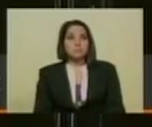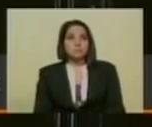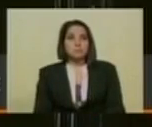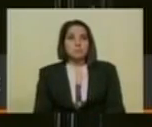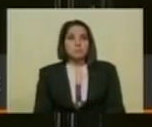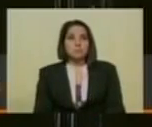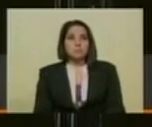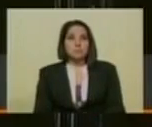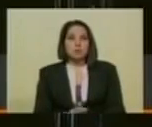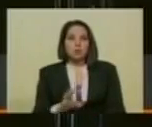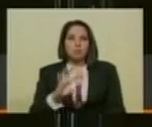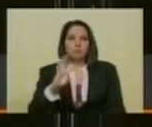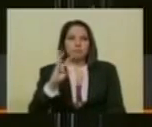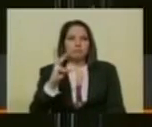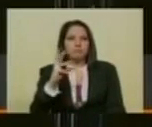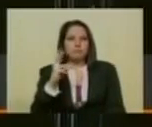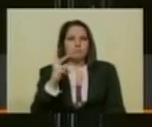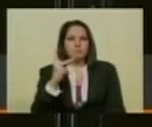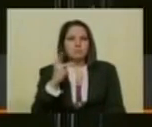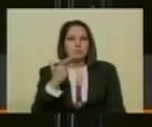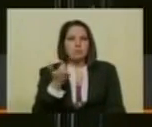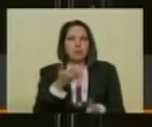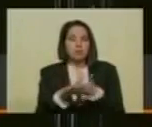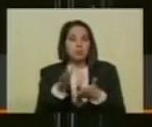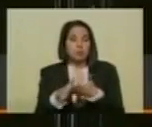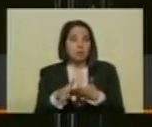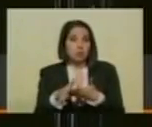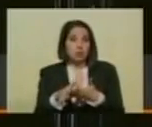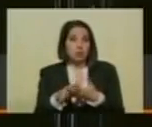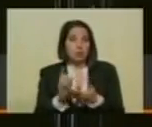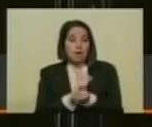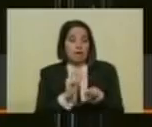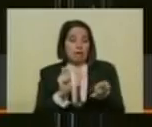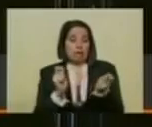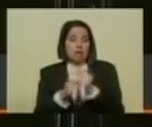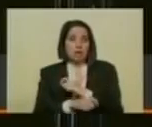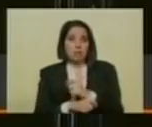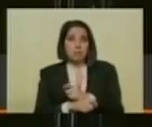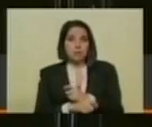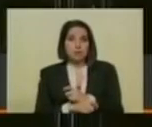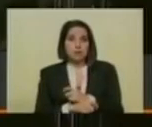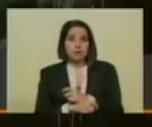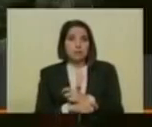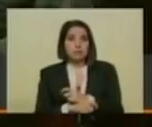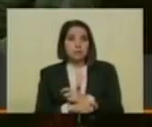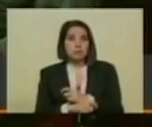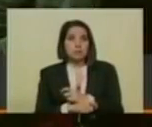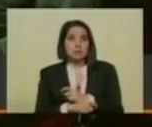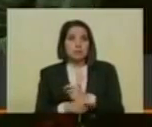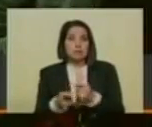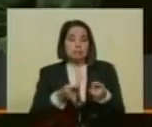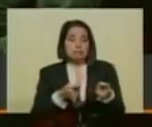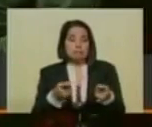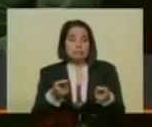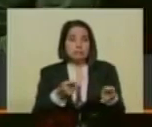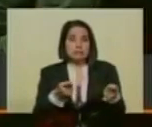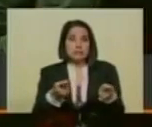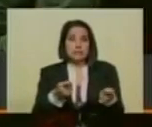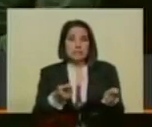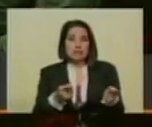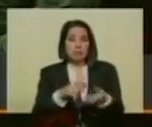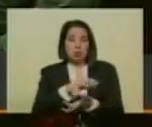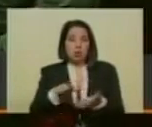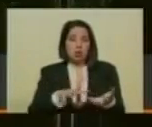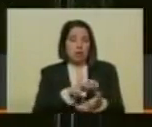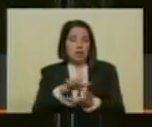¿Cómo darle la vuelta a la situación y revertir las tensiones, la violencia que se